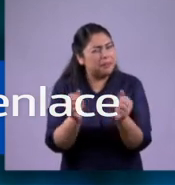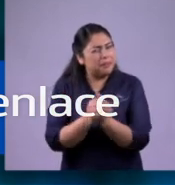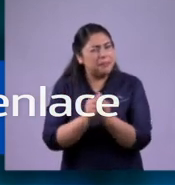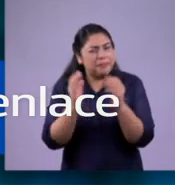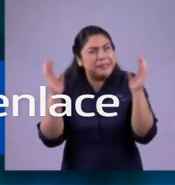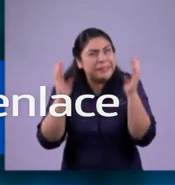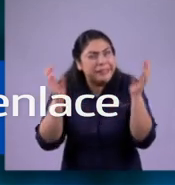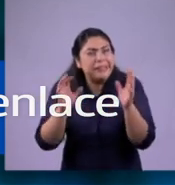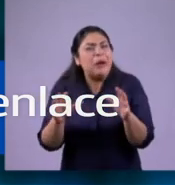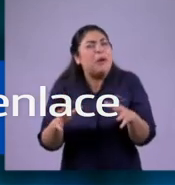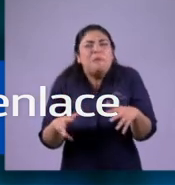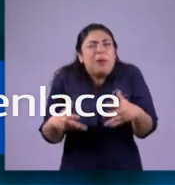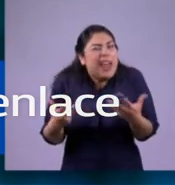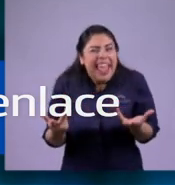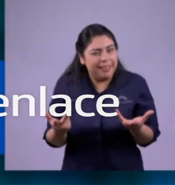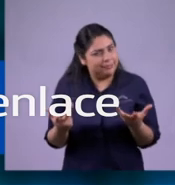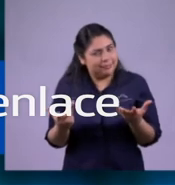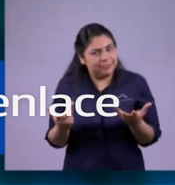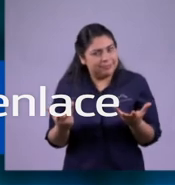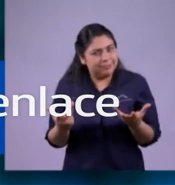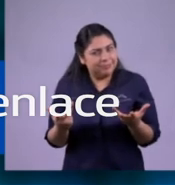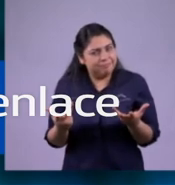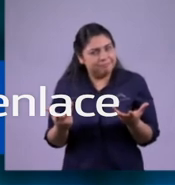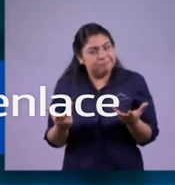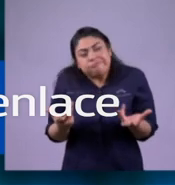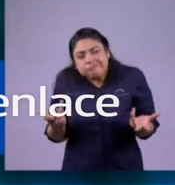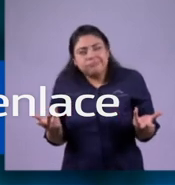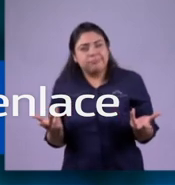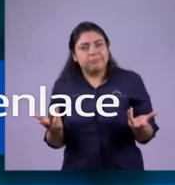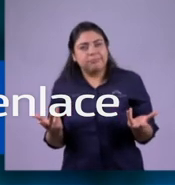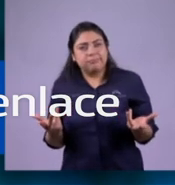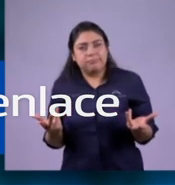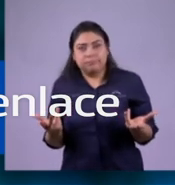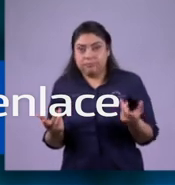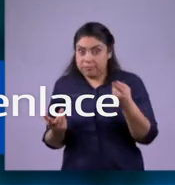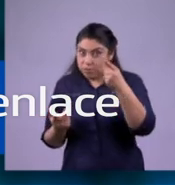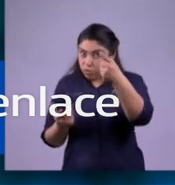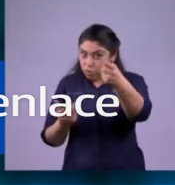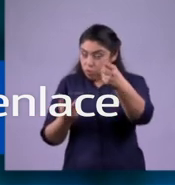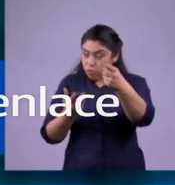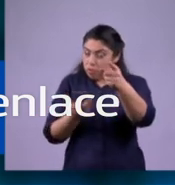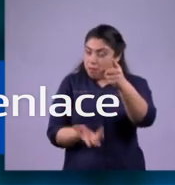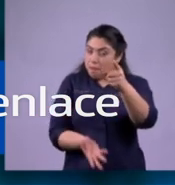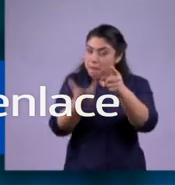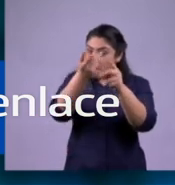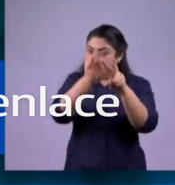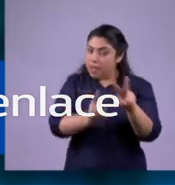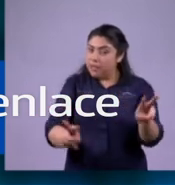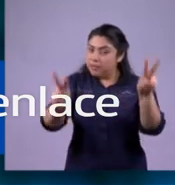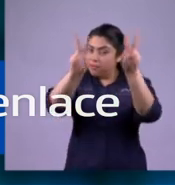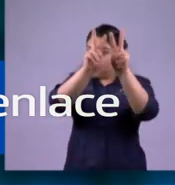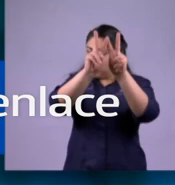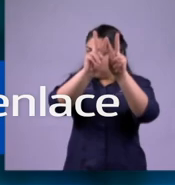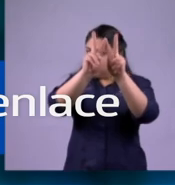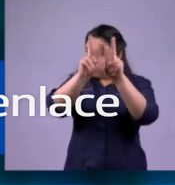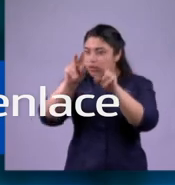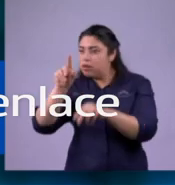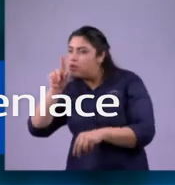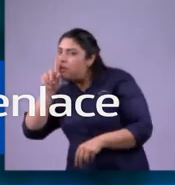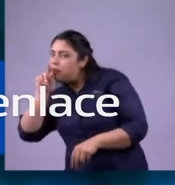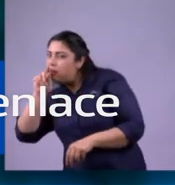porque os poneis acaso tú no vales más que las aves y eres mejor que un